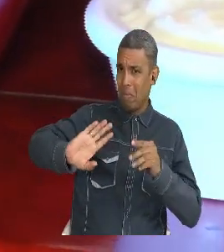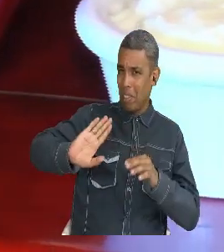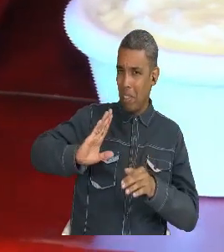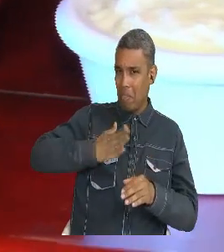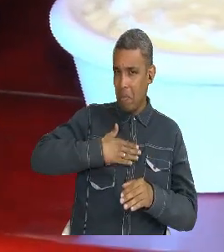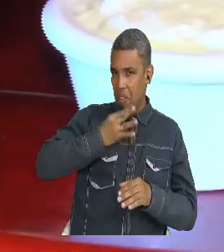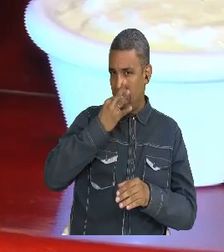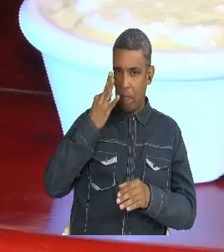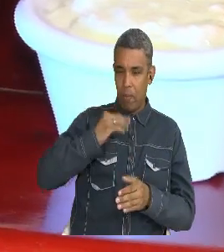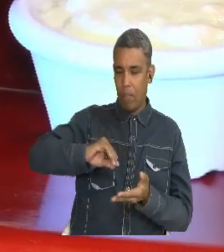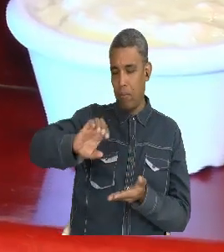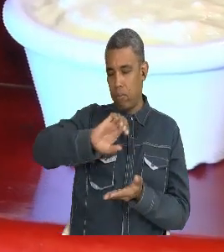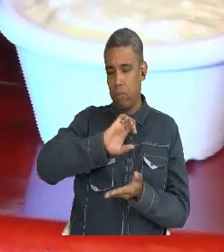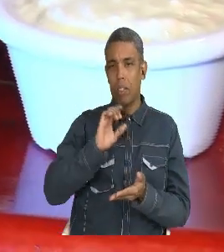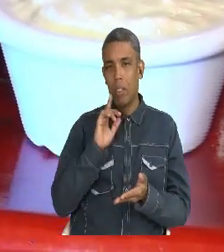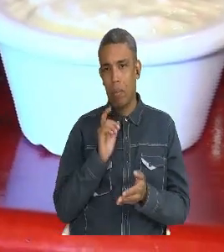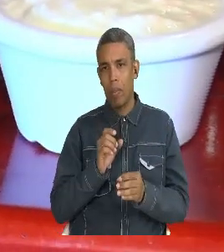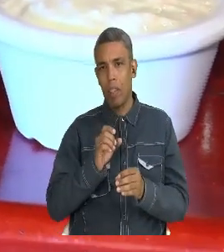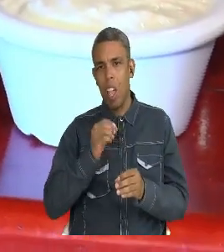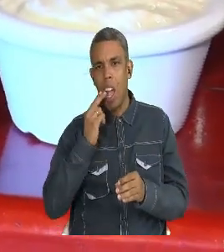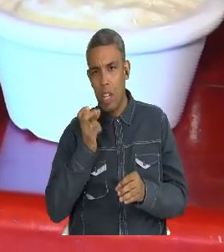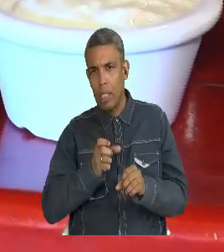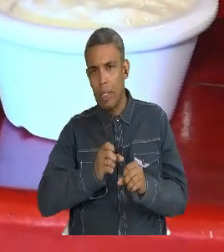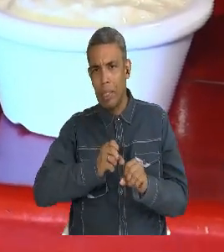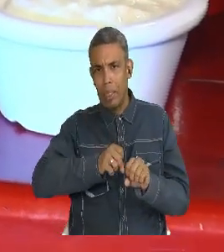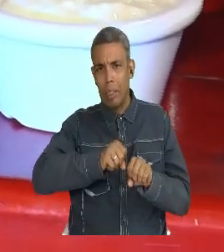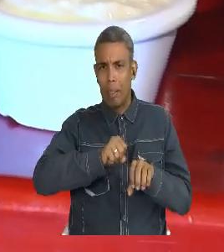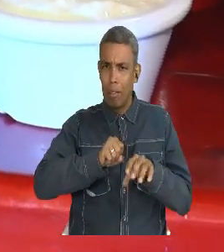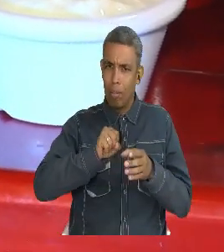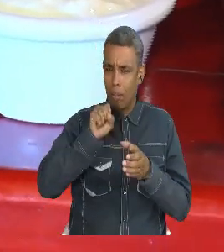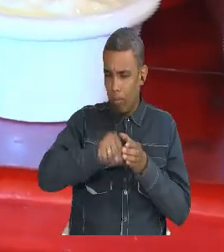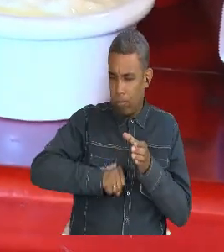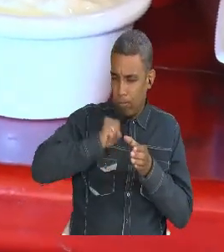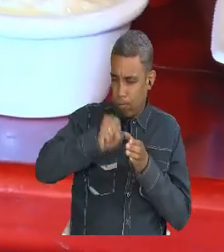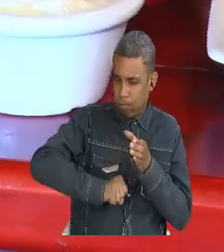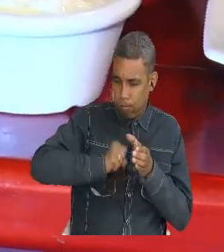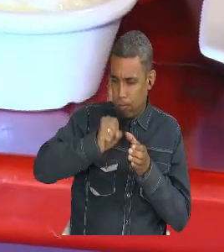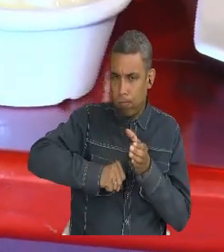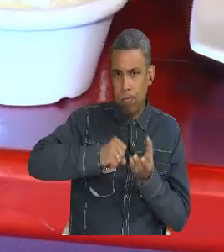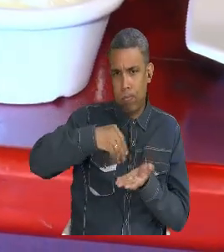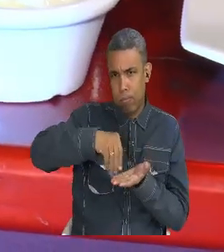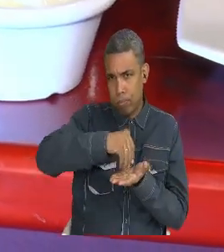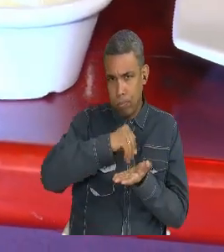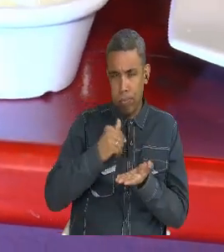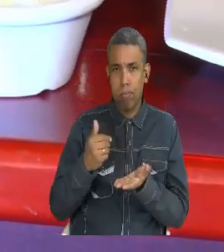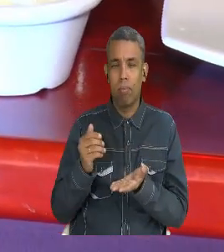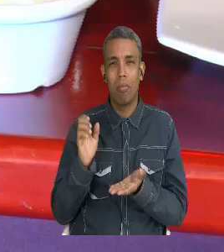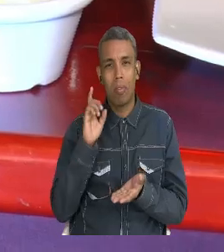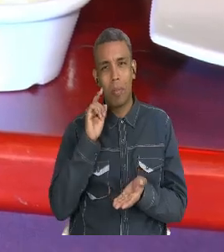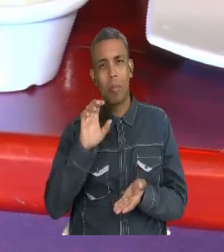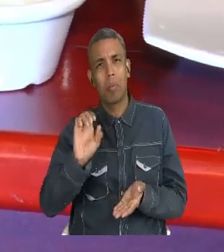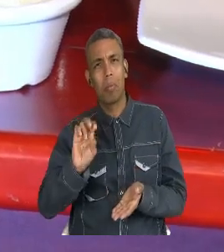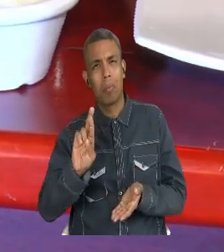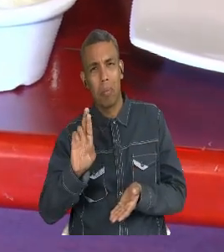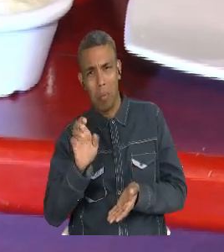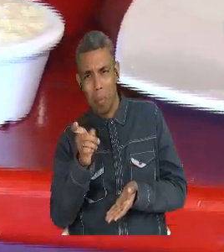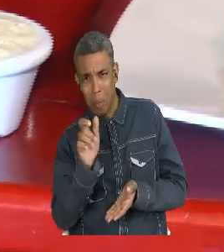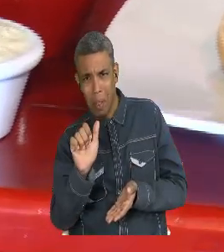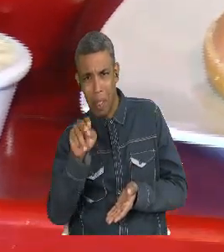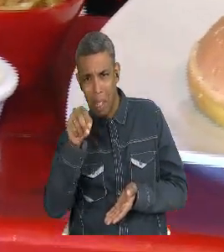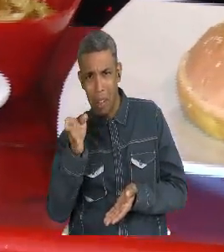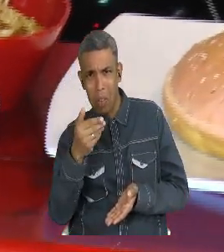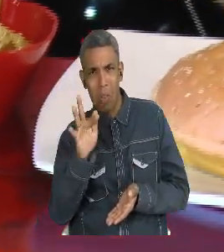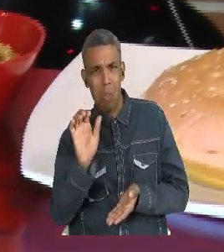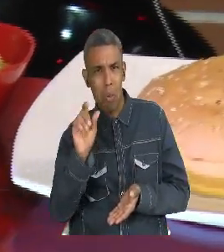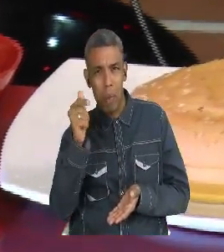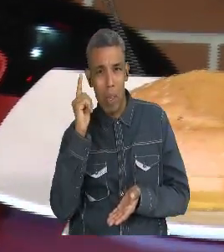molida, orégano, tomillo, laurel, una cocción de bien asada y